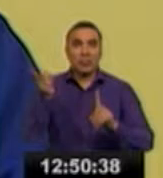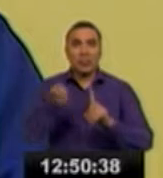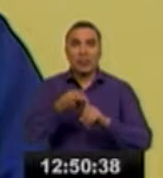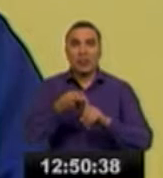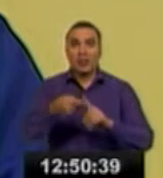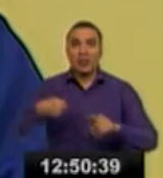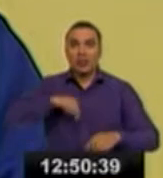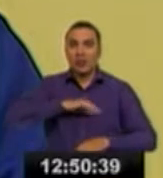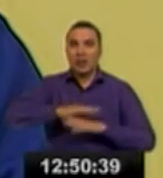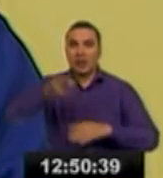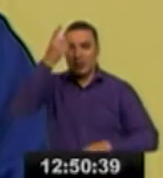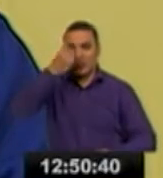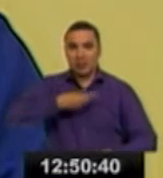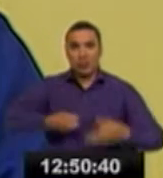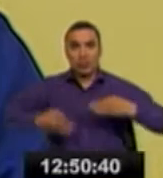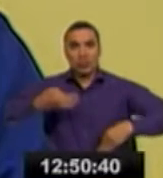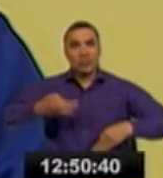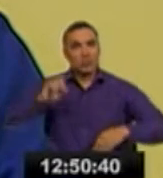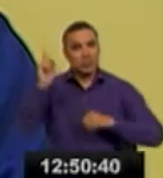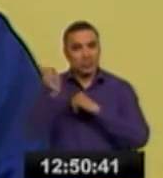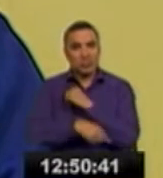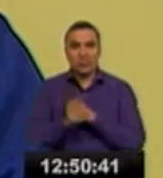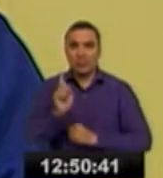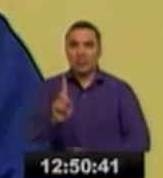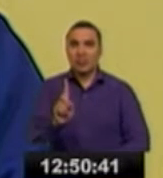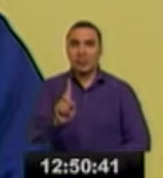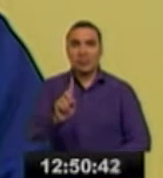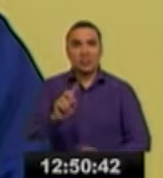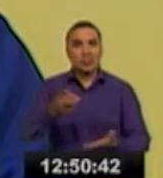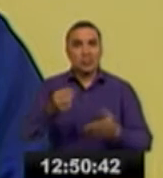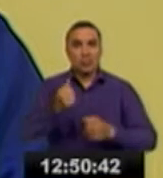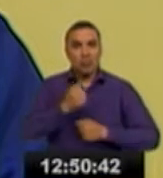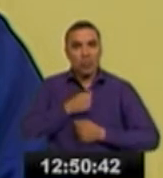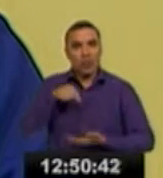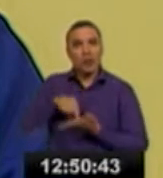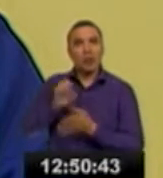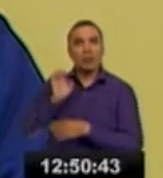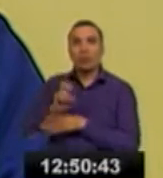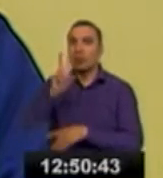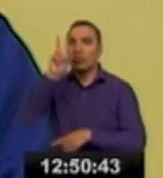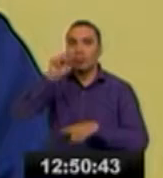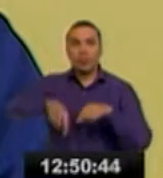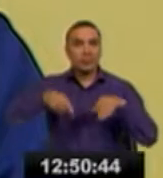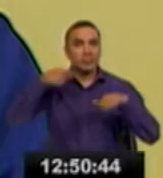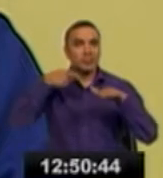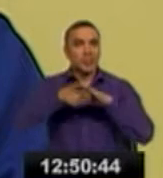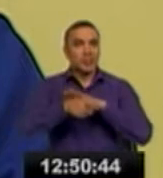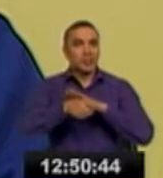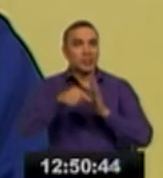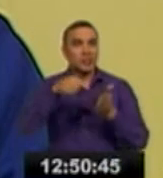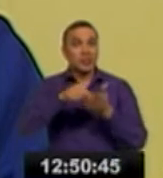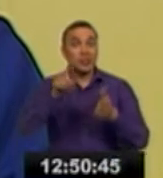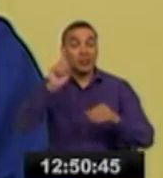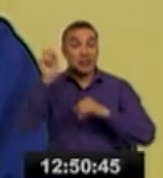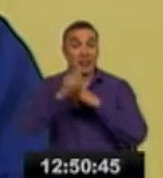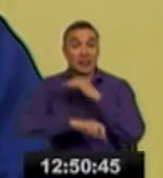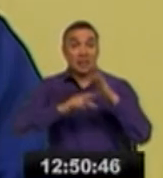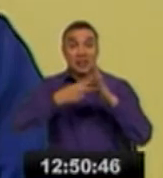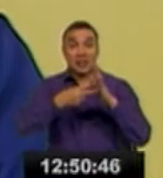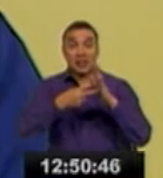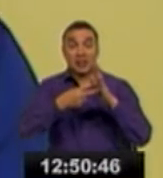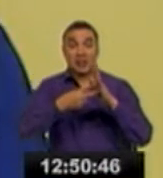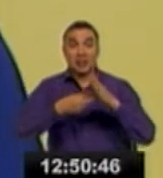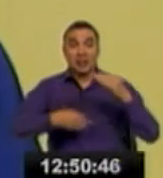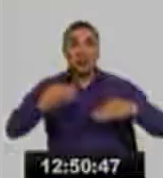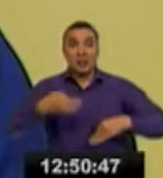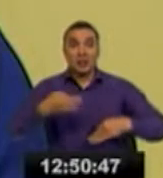extralimitación por parte del tribunal respecto a sus competencias. De manera que en lo que respecta a la sentencia del